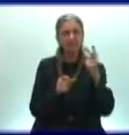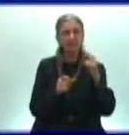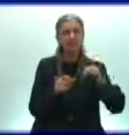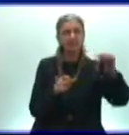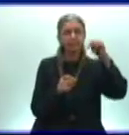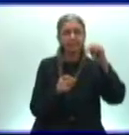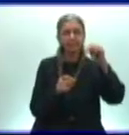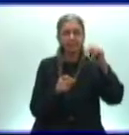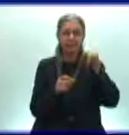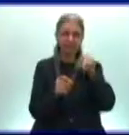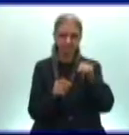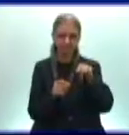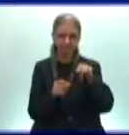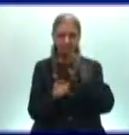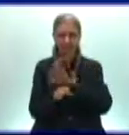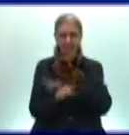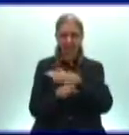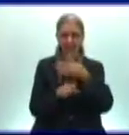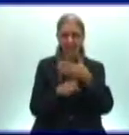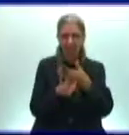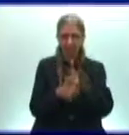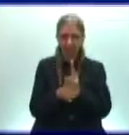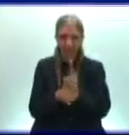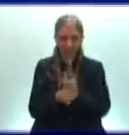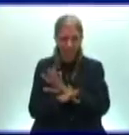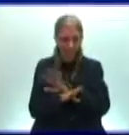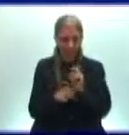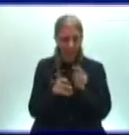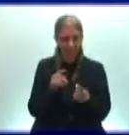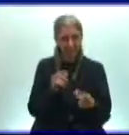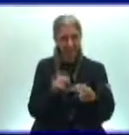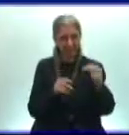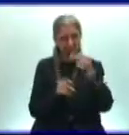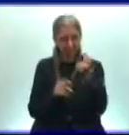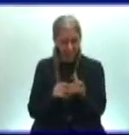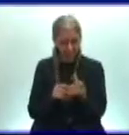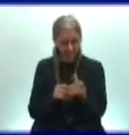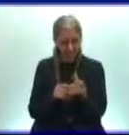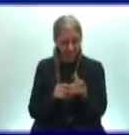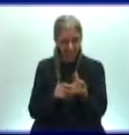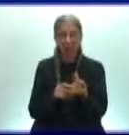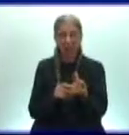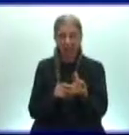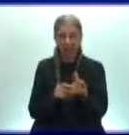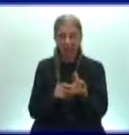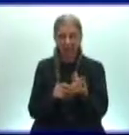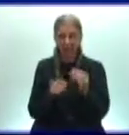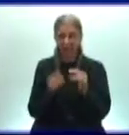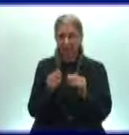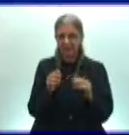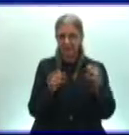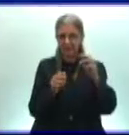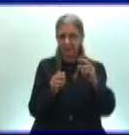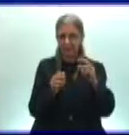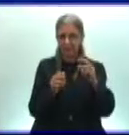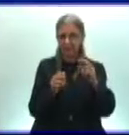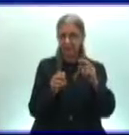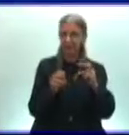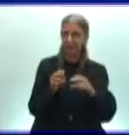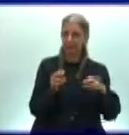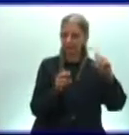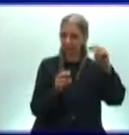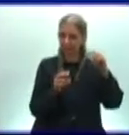conocen, admite hasta 2 electrones. Y el segundo, es decir, N igual 2, y el tercero, N igual